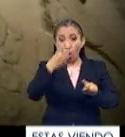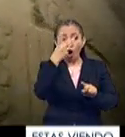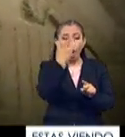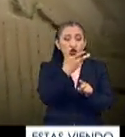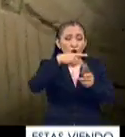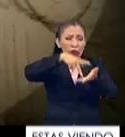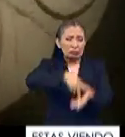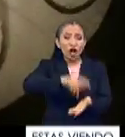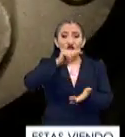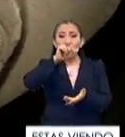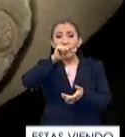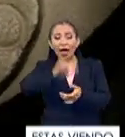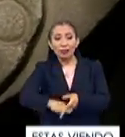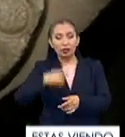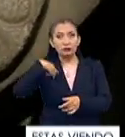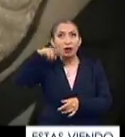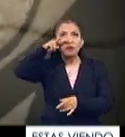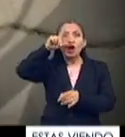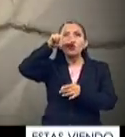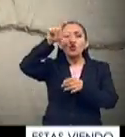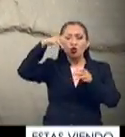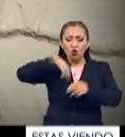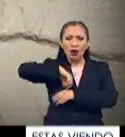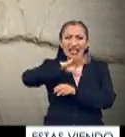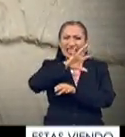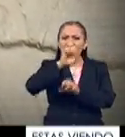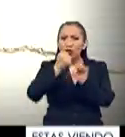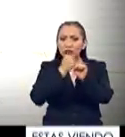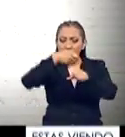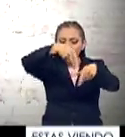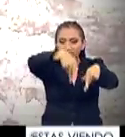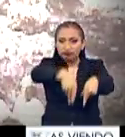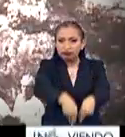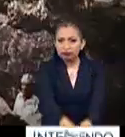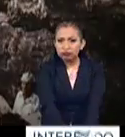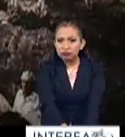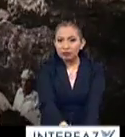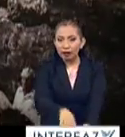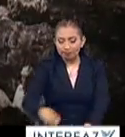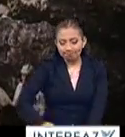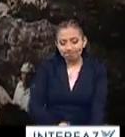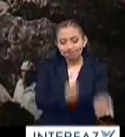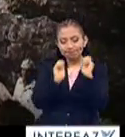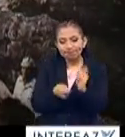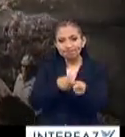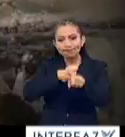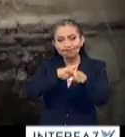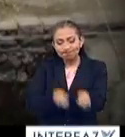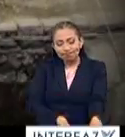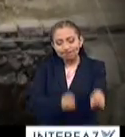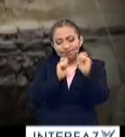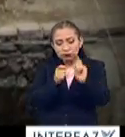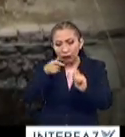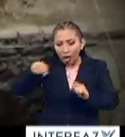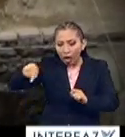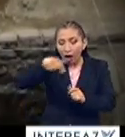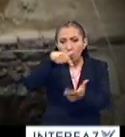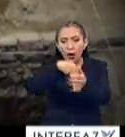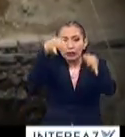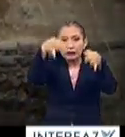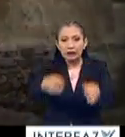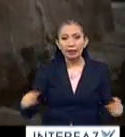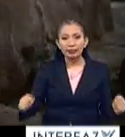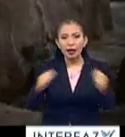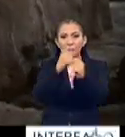toneladas de peso, Coyolxauhqui veía la luz después de 500 años bajo tierra. Las excavaciones continuaron, develando la ubicación real